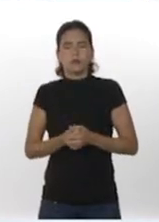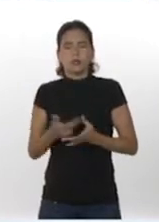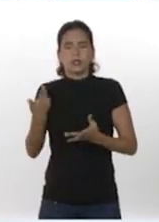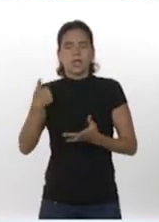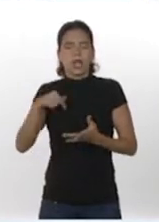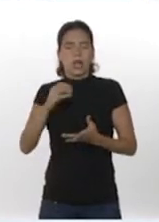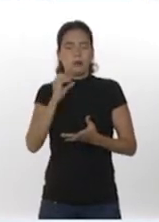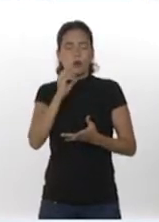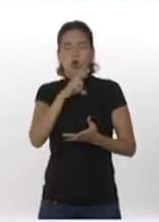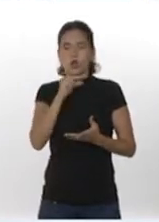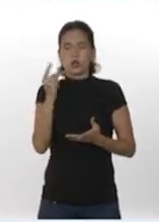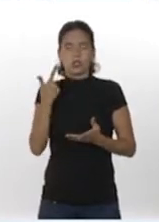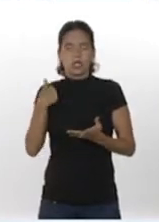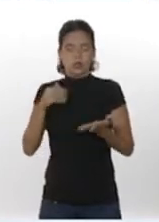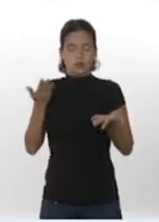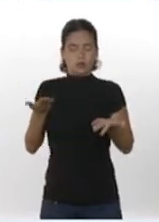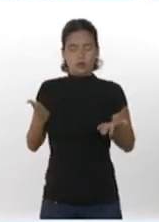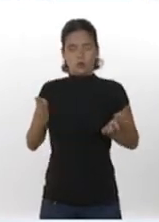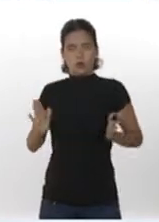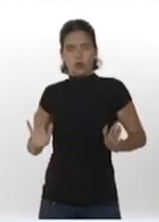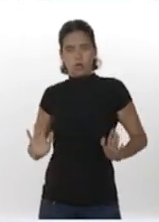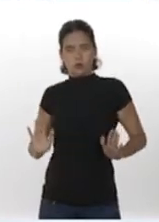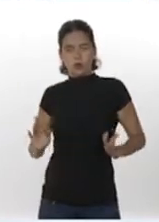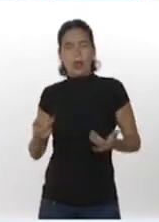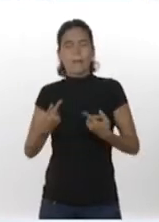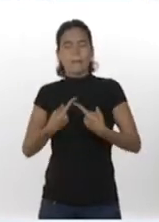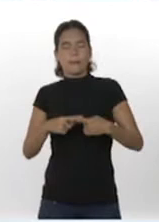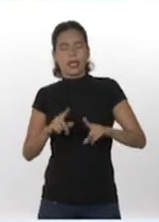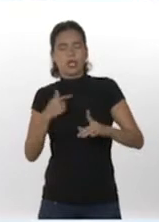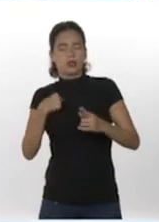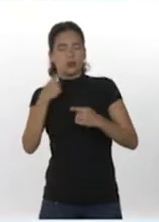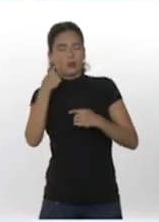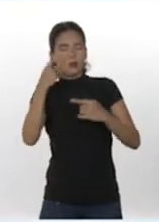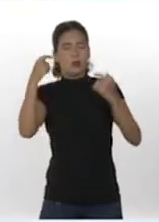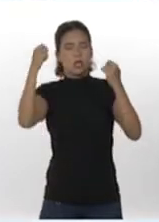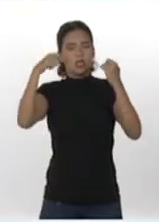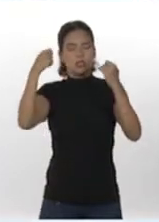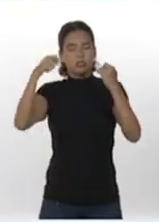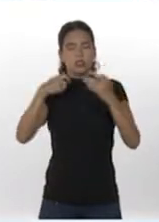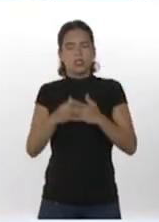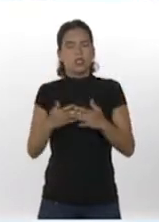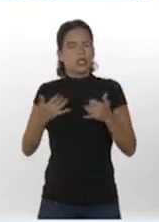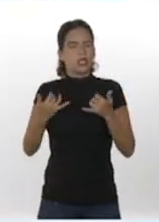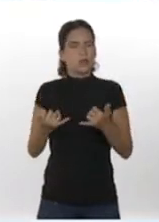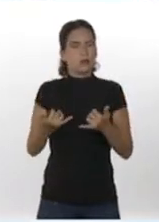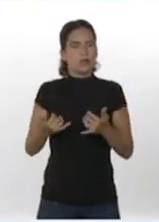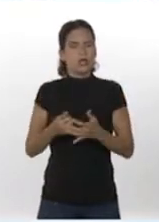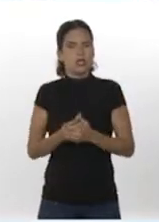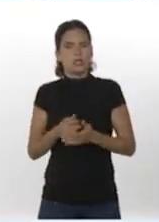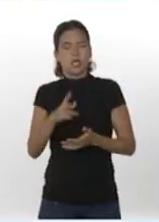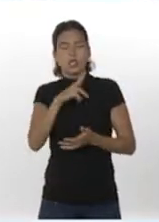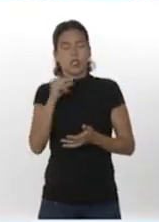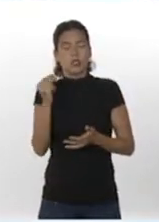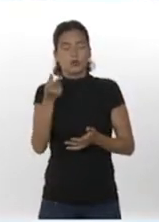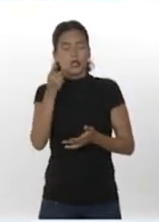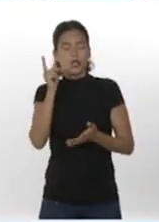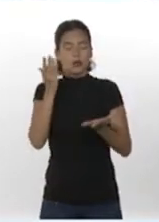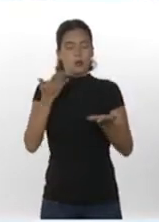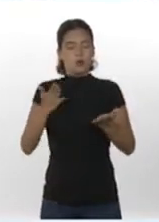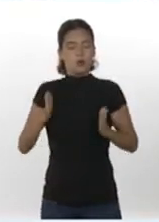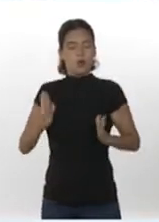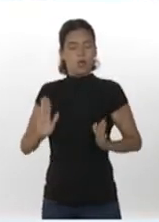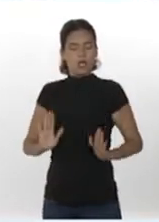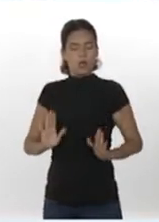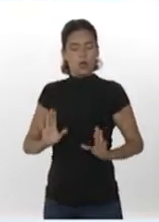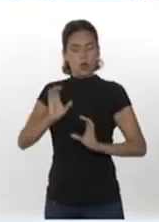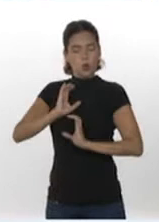bonitas, tengamos o no tengamos un buen cuerpo. Pero si vamos a la parte del cine, ¿qué sucede? Si no eres una